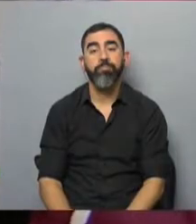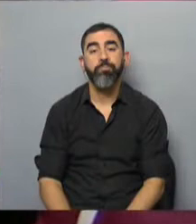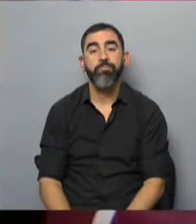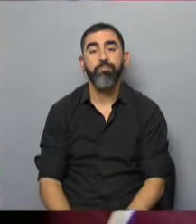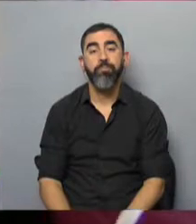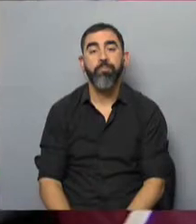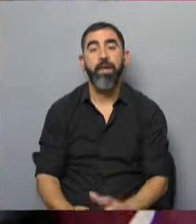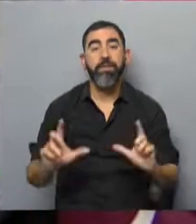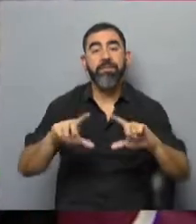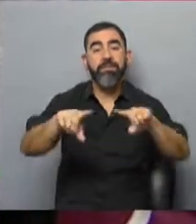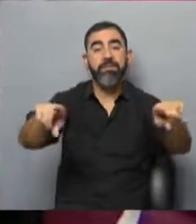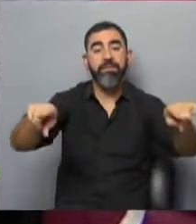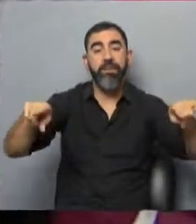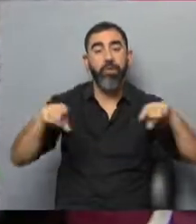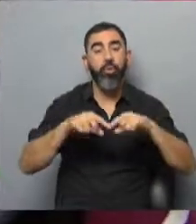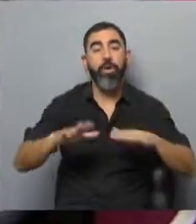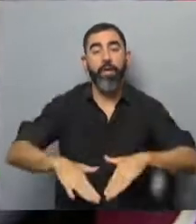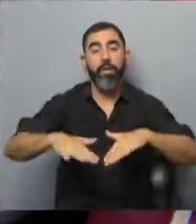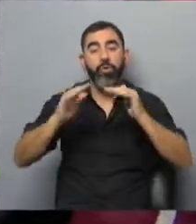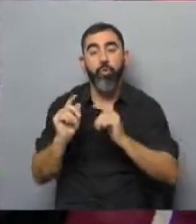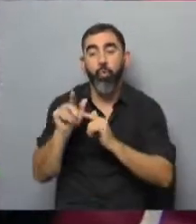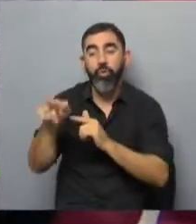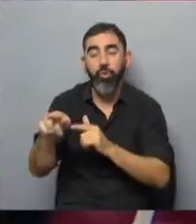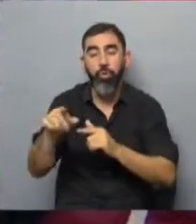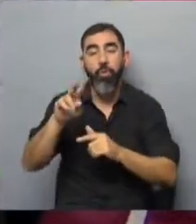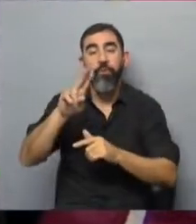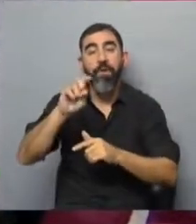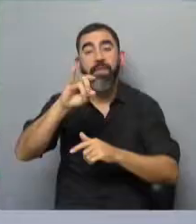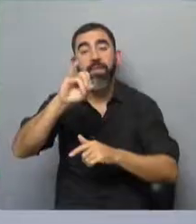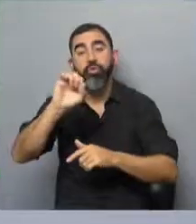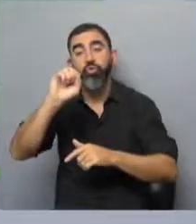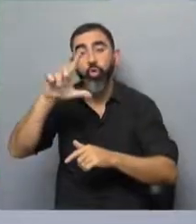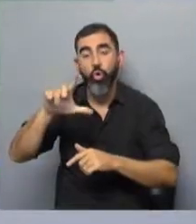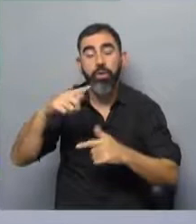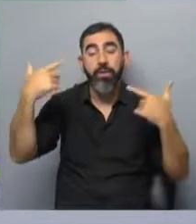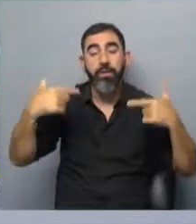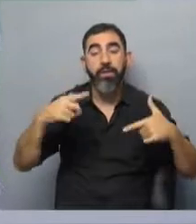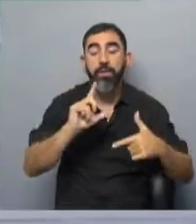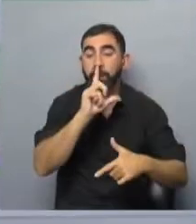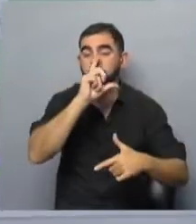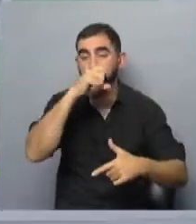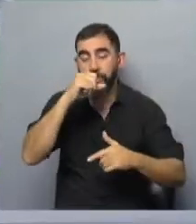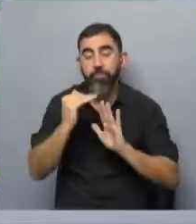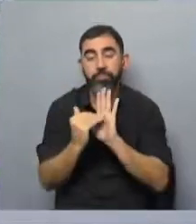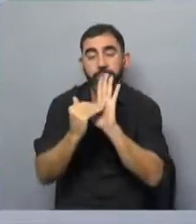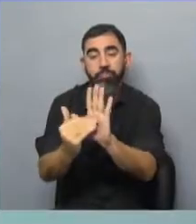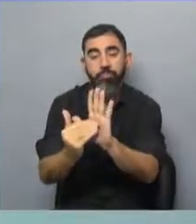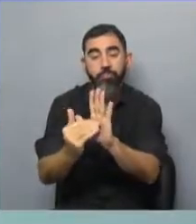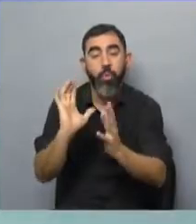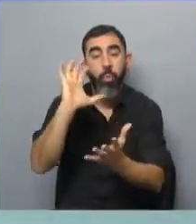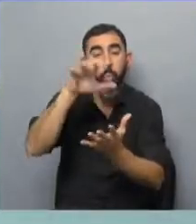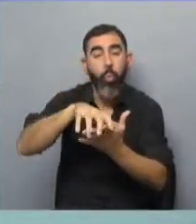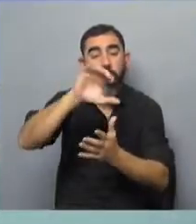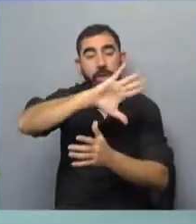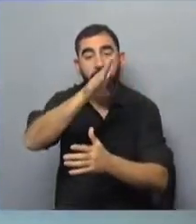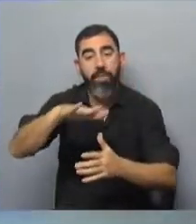En el Salón Creciendo Contigo de Verdisol, la intendenta de Montevideo, Carolina Cose, presentó una nueva unidad